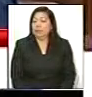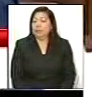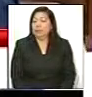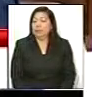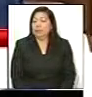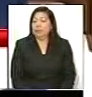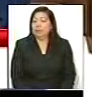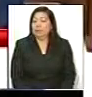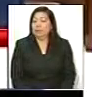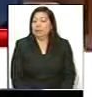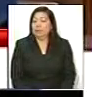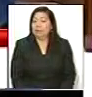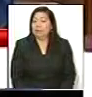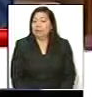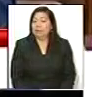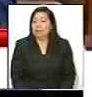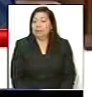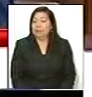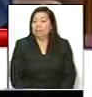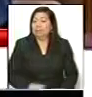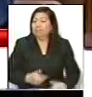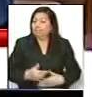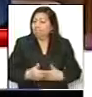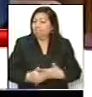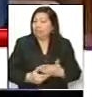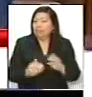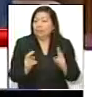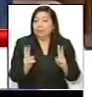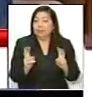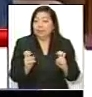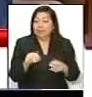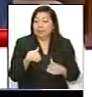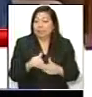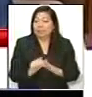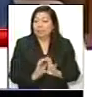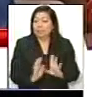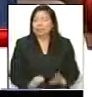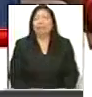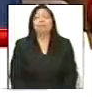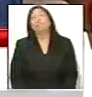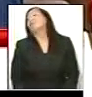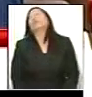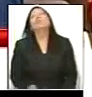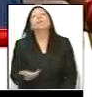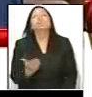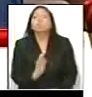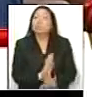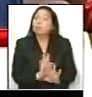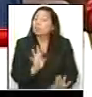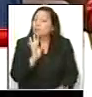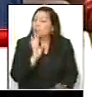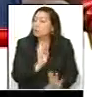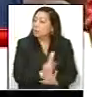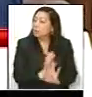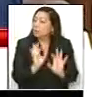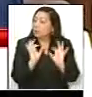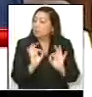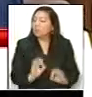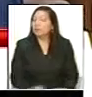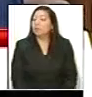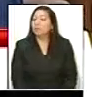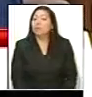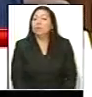nuevamente, a ver, les voy a pedir sí que avancemos en este punto, solamente a votación ya, porque ya en los pedidos se han sustentado lo suficiente.